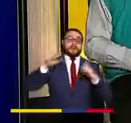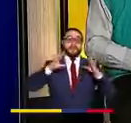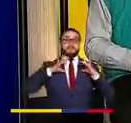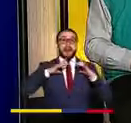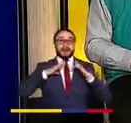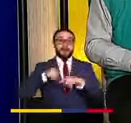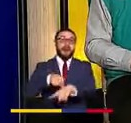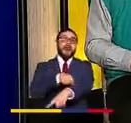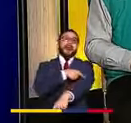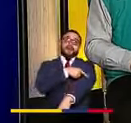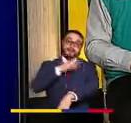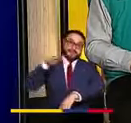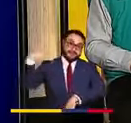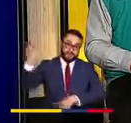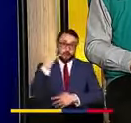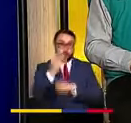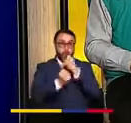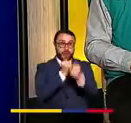vienen después.